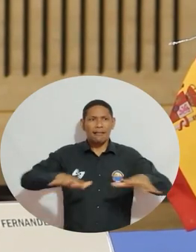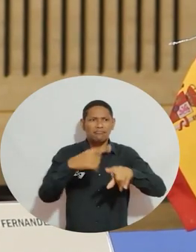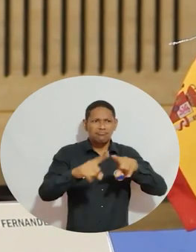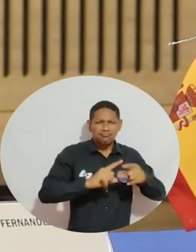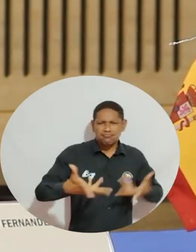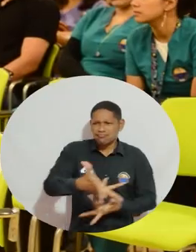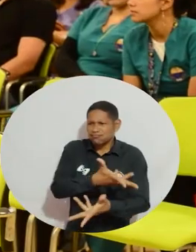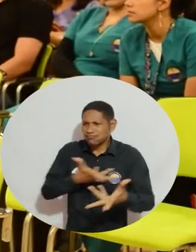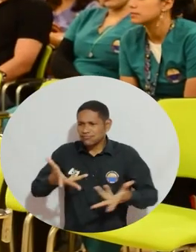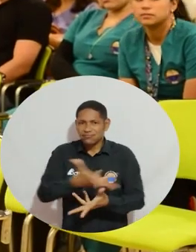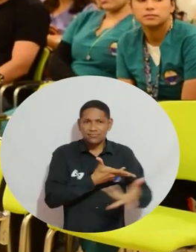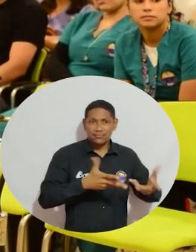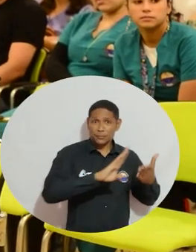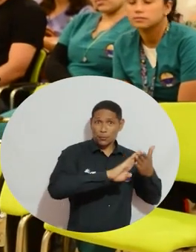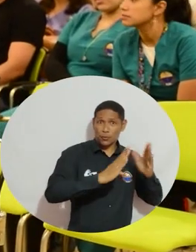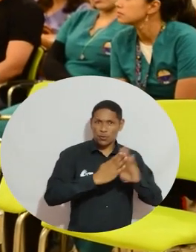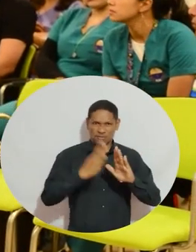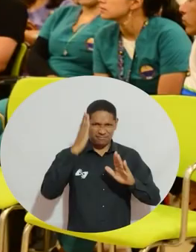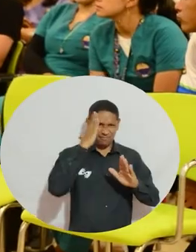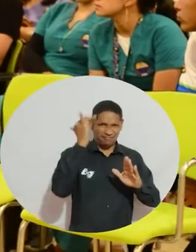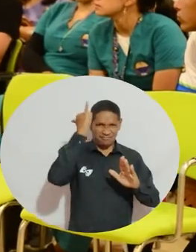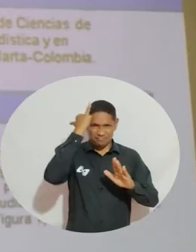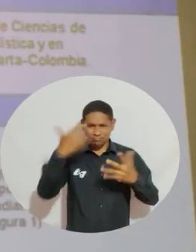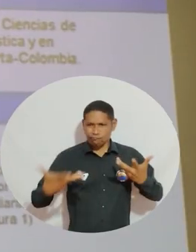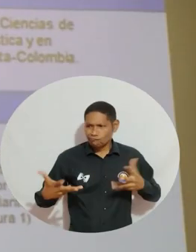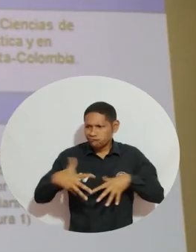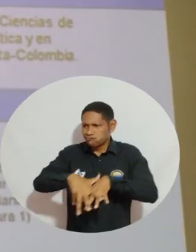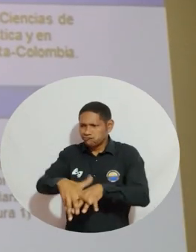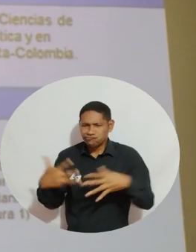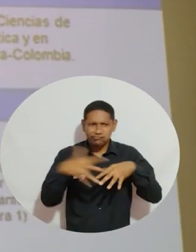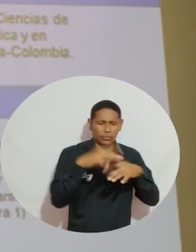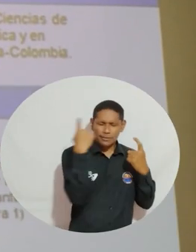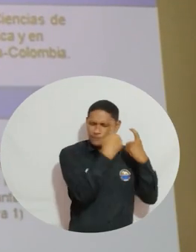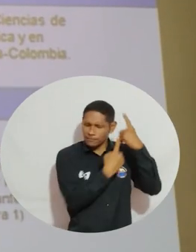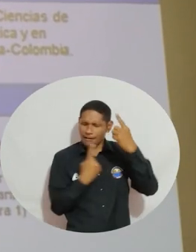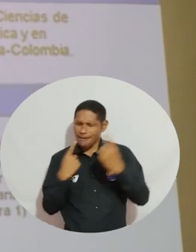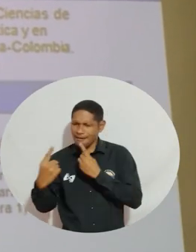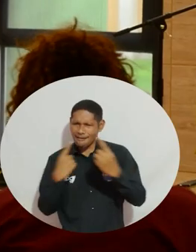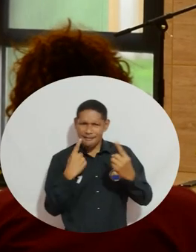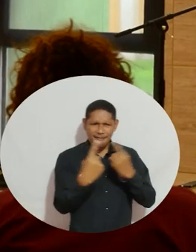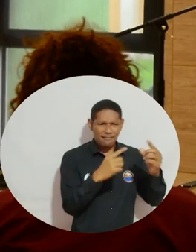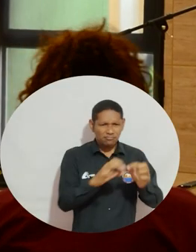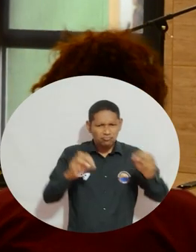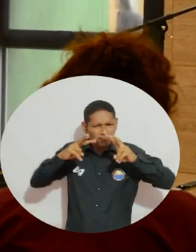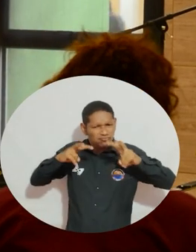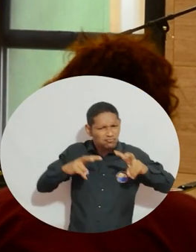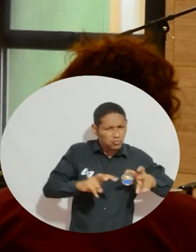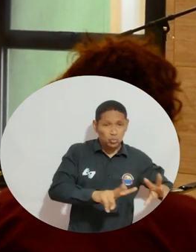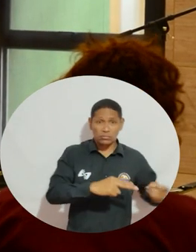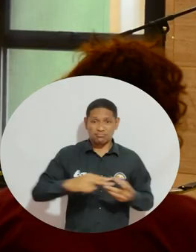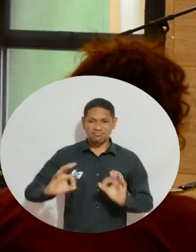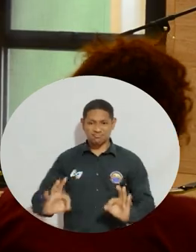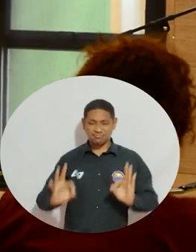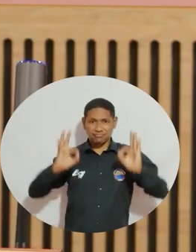de cooperación entre comunidades académicas y se aporta al debate y reflexión permanente en la firme búsqueda hacia una calidad